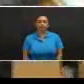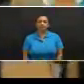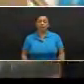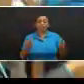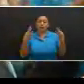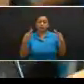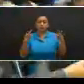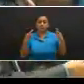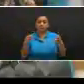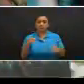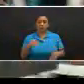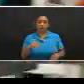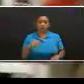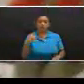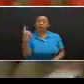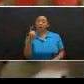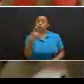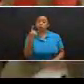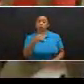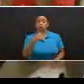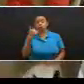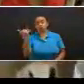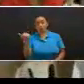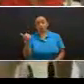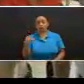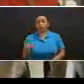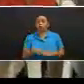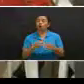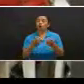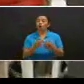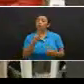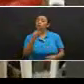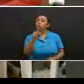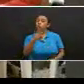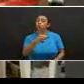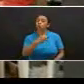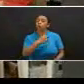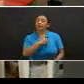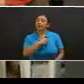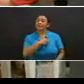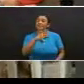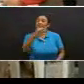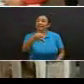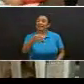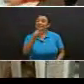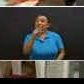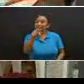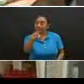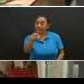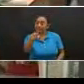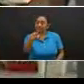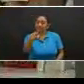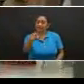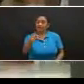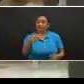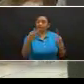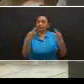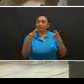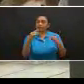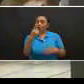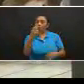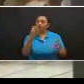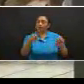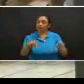trata a los demás como te gustaría que te trataran. Mire, una persona que nunca ha estado en